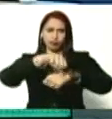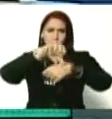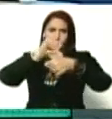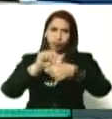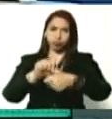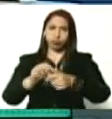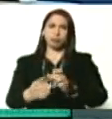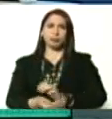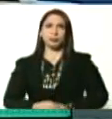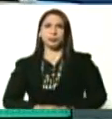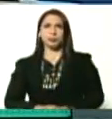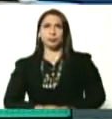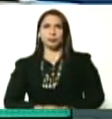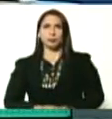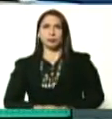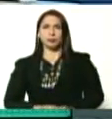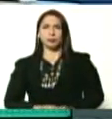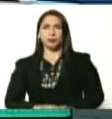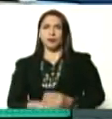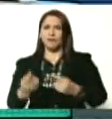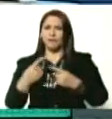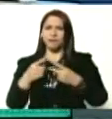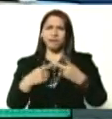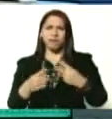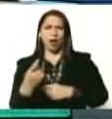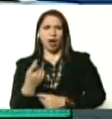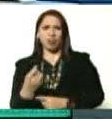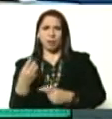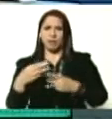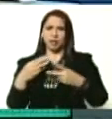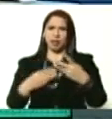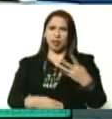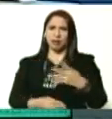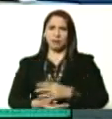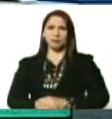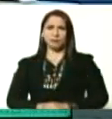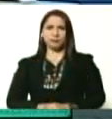quirúrgico, repuestos, reactivos, etc.